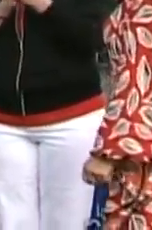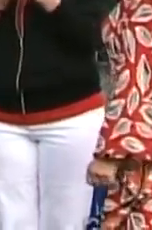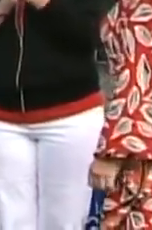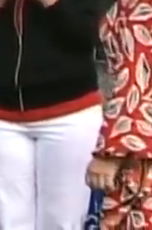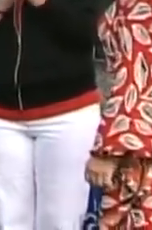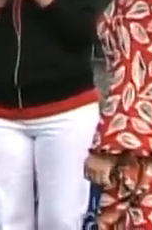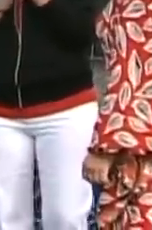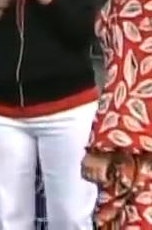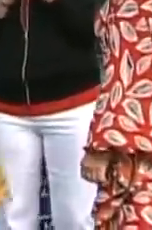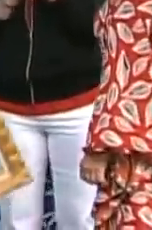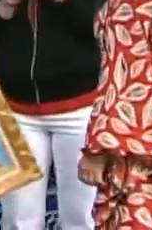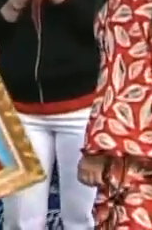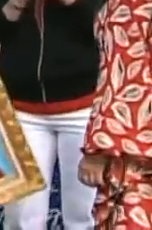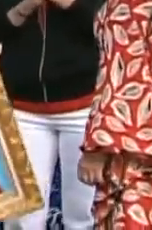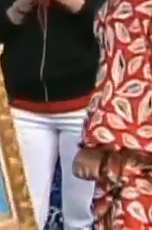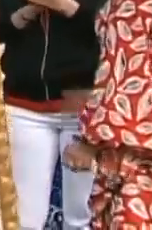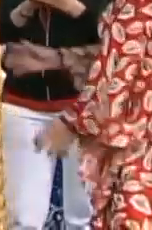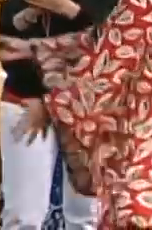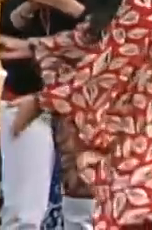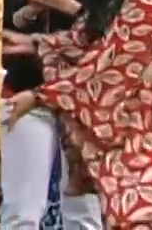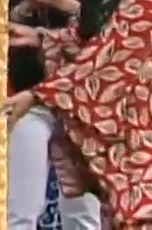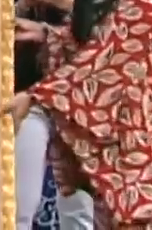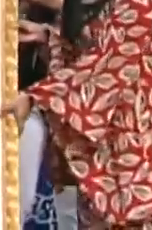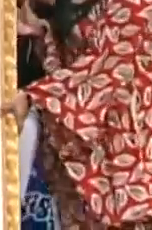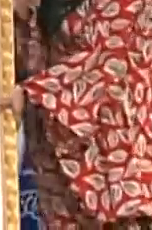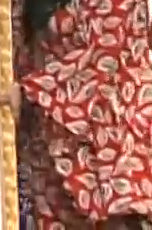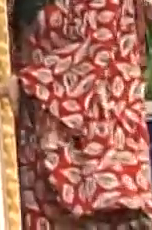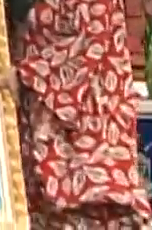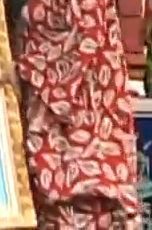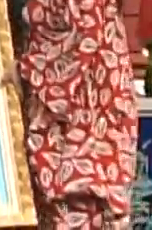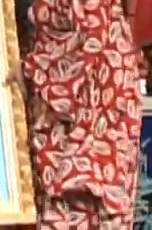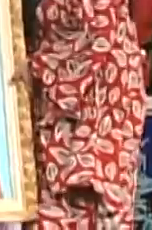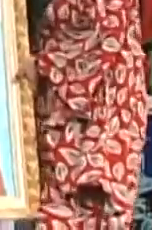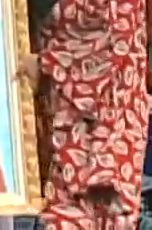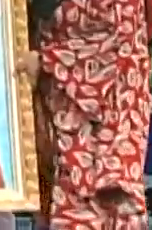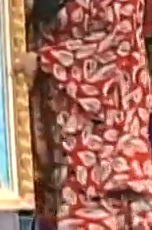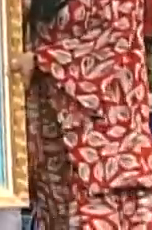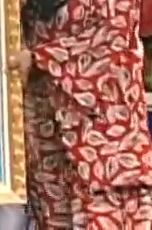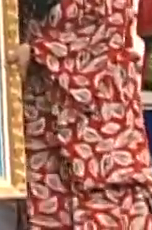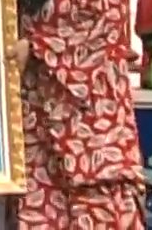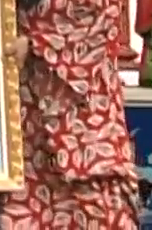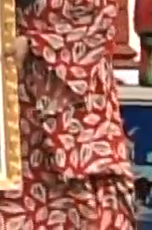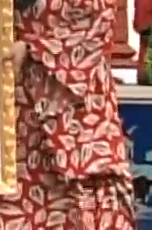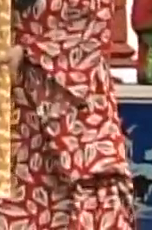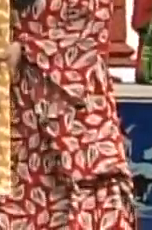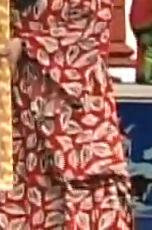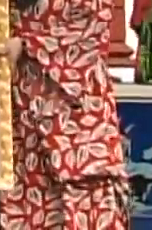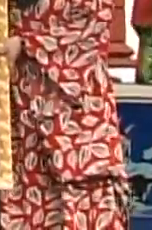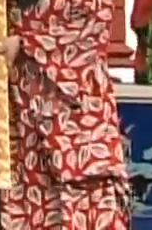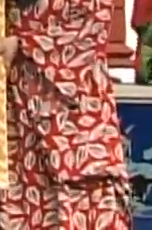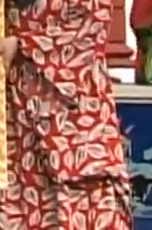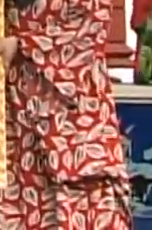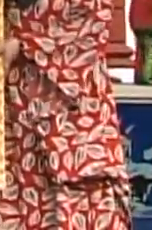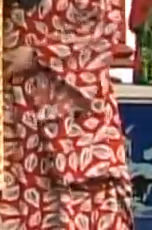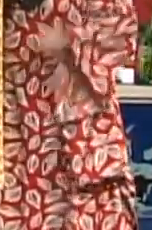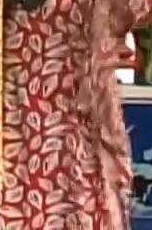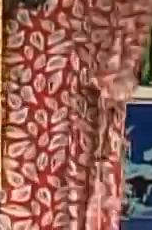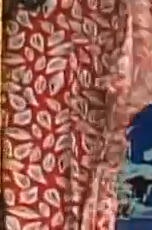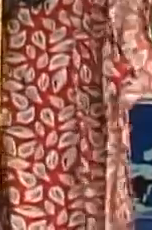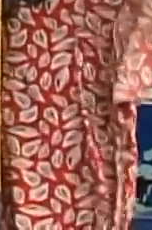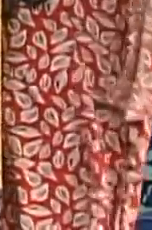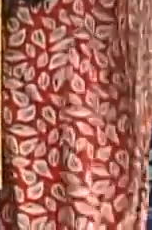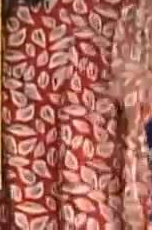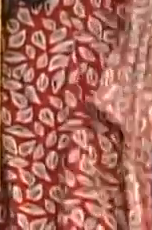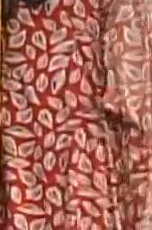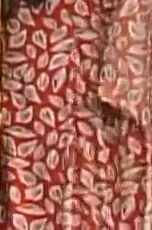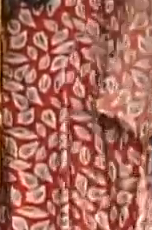Pueblos indígenas, juventud indígena, hoy presente también en el Palacio de Miraflores. Ahí lo muestra el presidente de la República, Maduro Indio Brazo Duro,